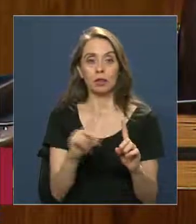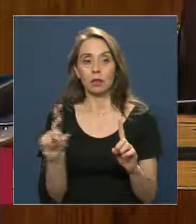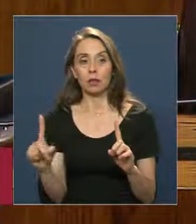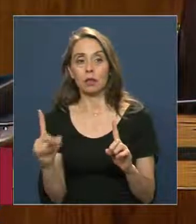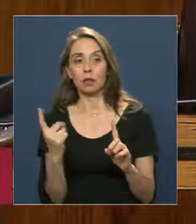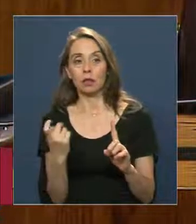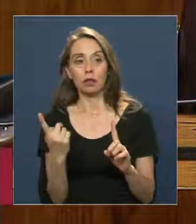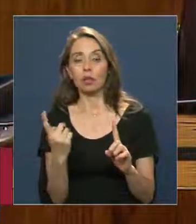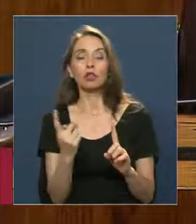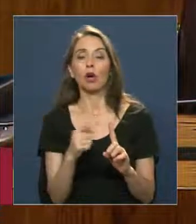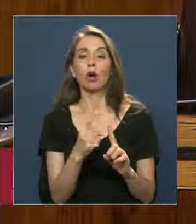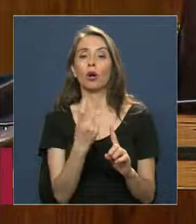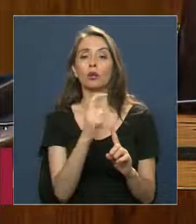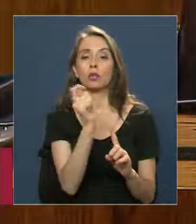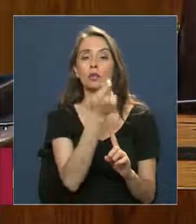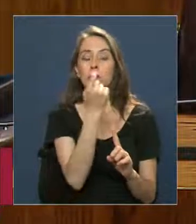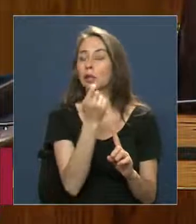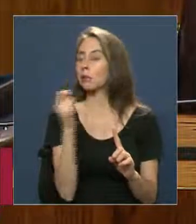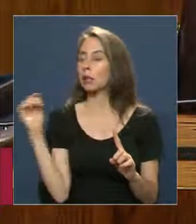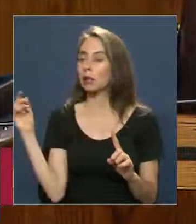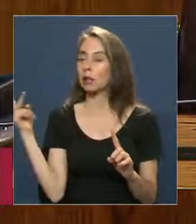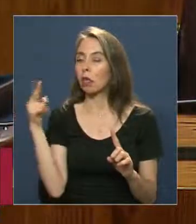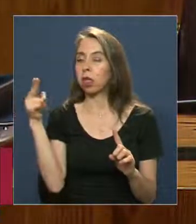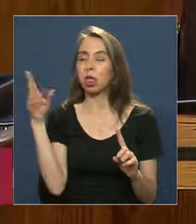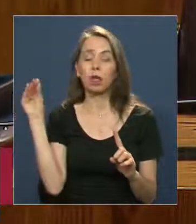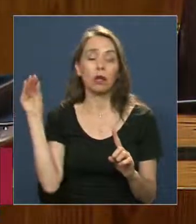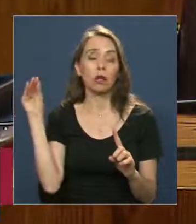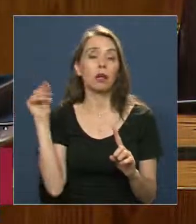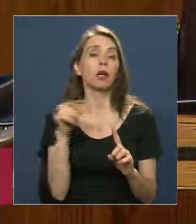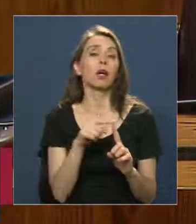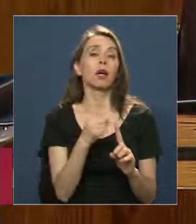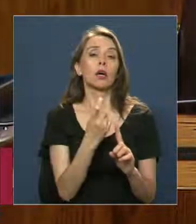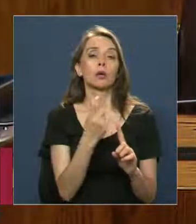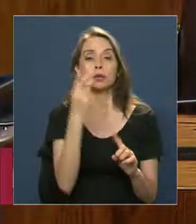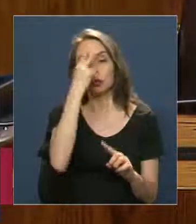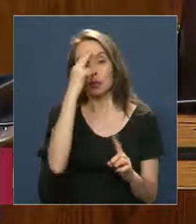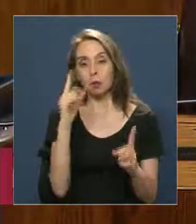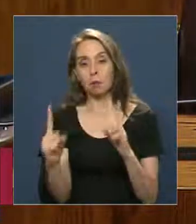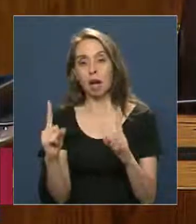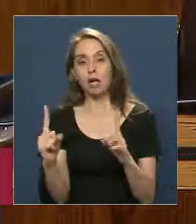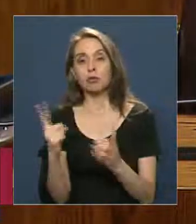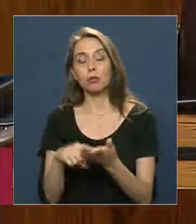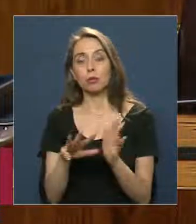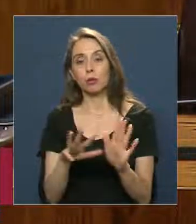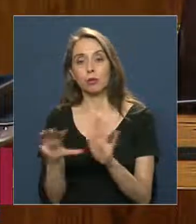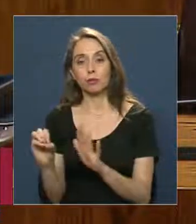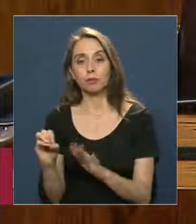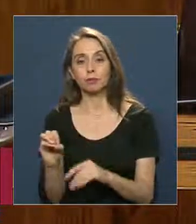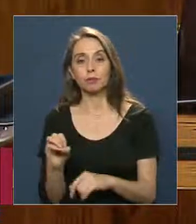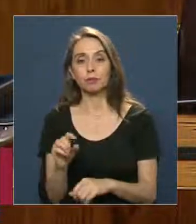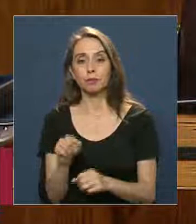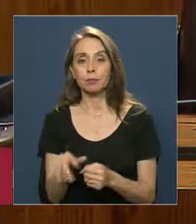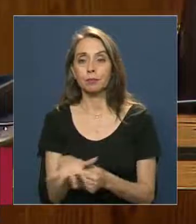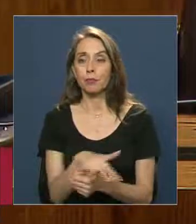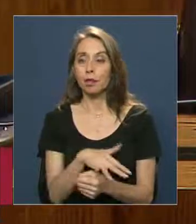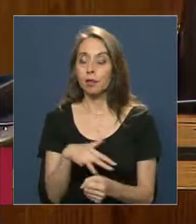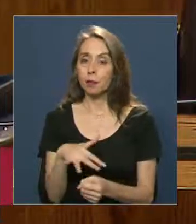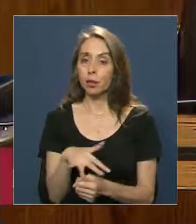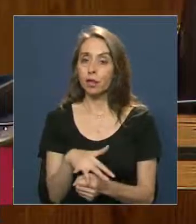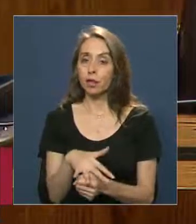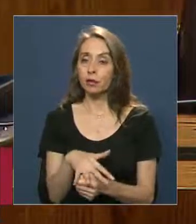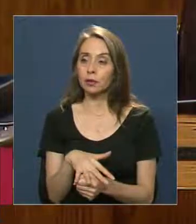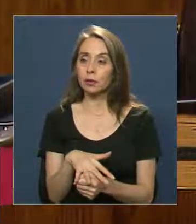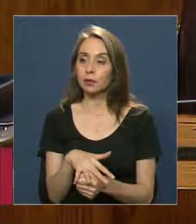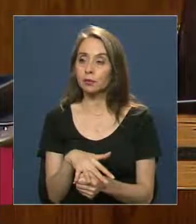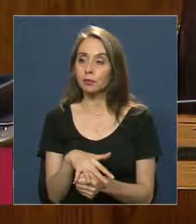sala, por favor. El 11 de septiembre del 73 y el 11 de marzo del 90. Respecto de esta situación, yo quiero ser en esta